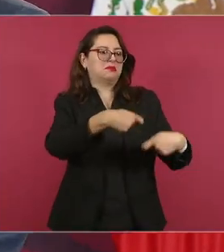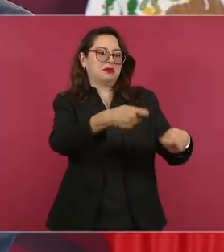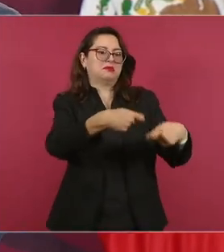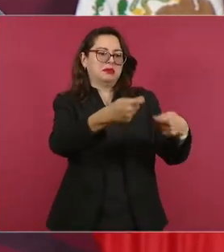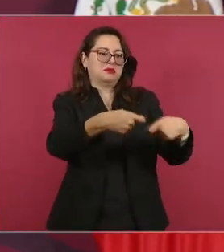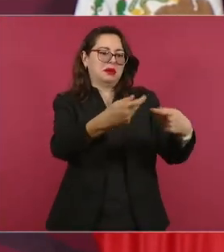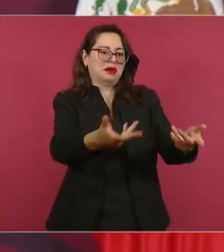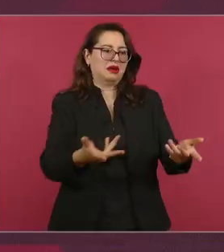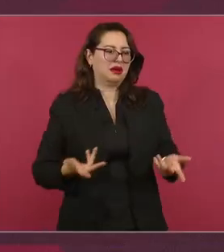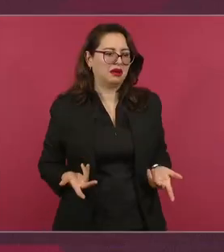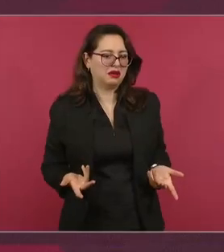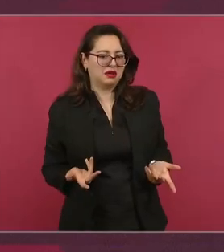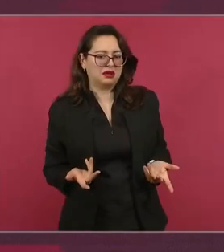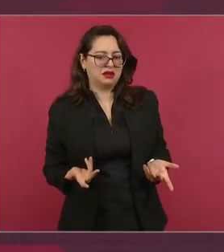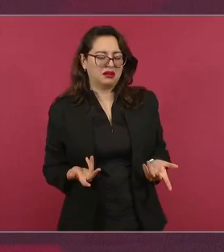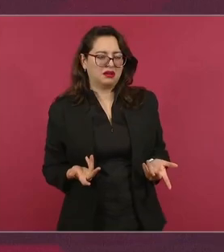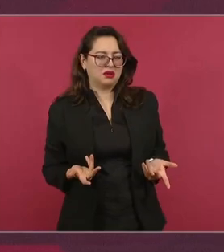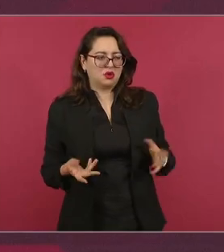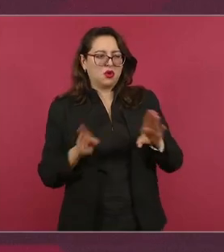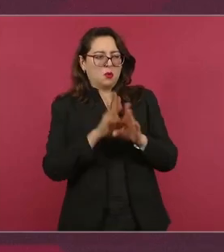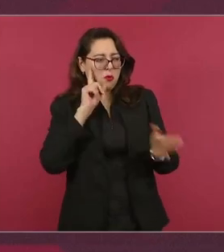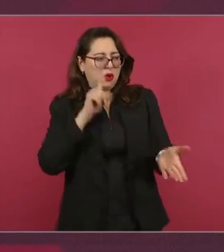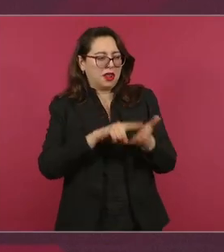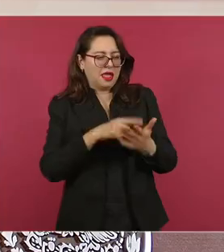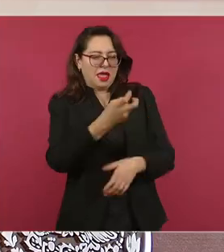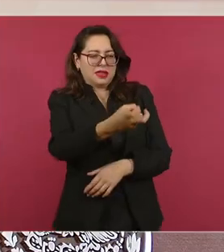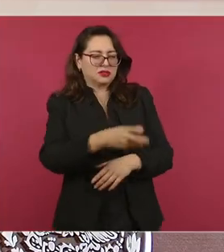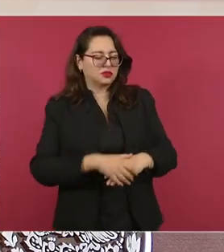contrataron de empleado al presidente de México,